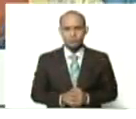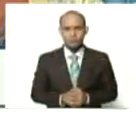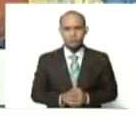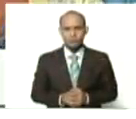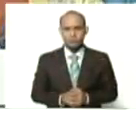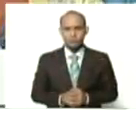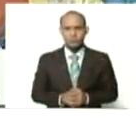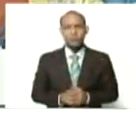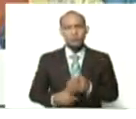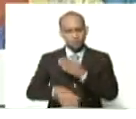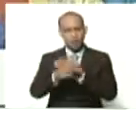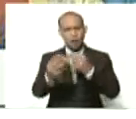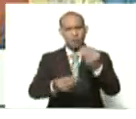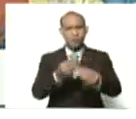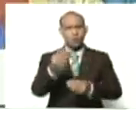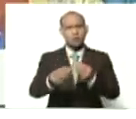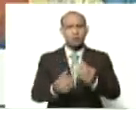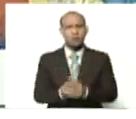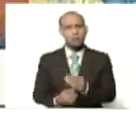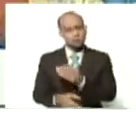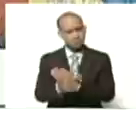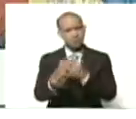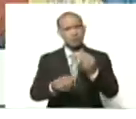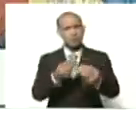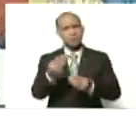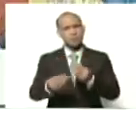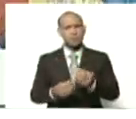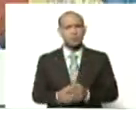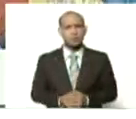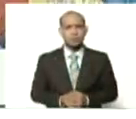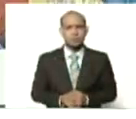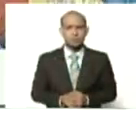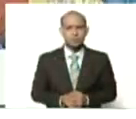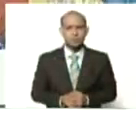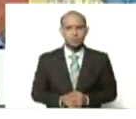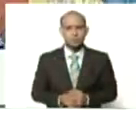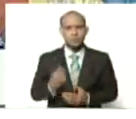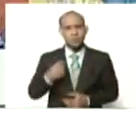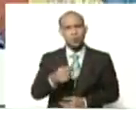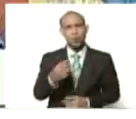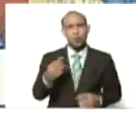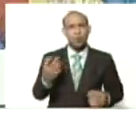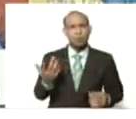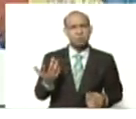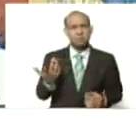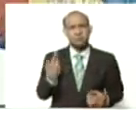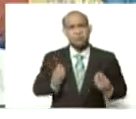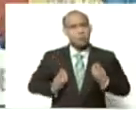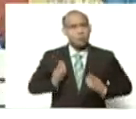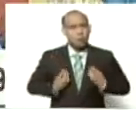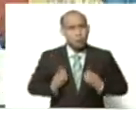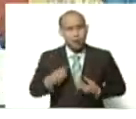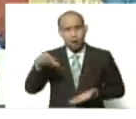Vamos a hacerlo. Vamos a hacerlo. Estoy preocupado por Caracas.